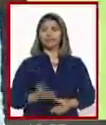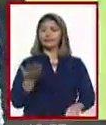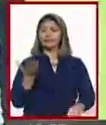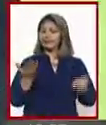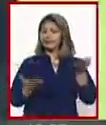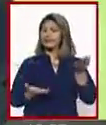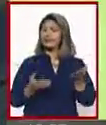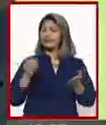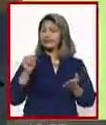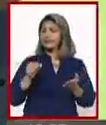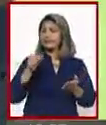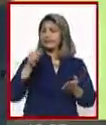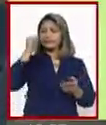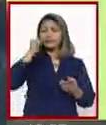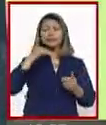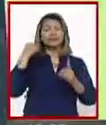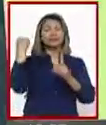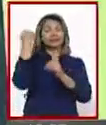Aparentemente sí, la víctima.